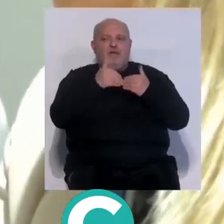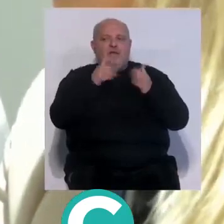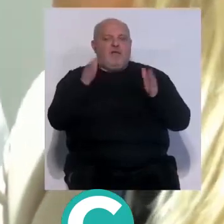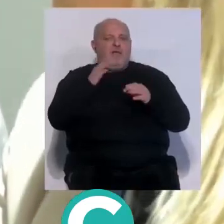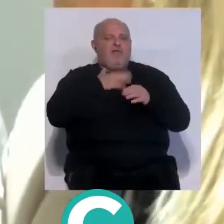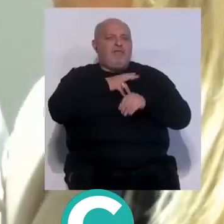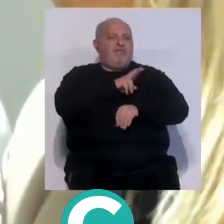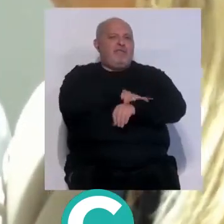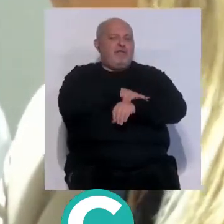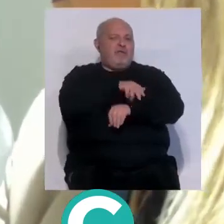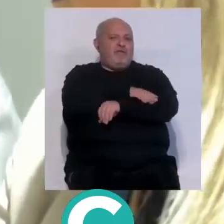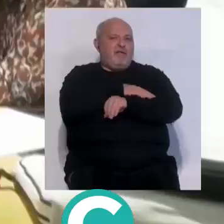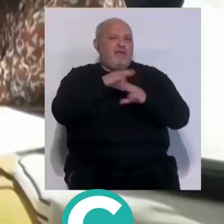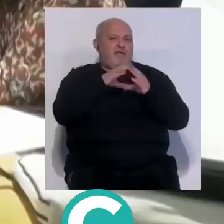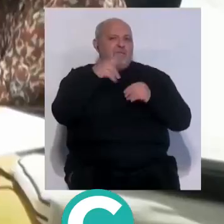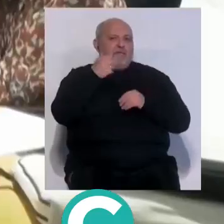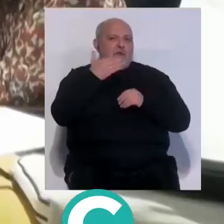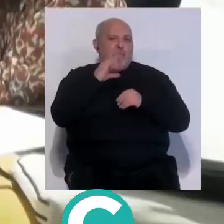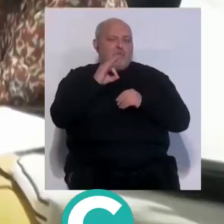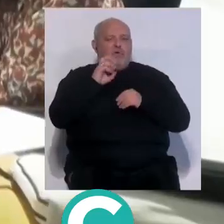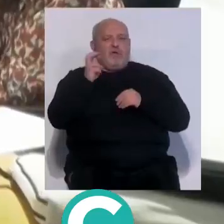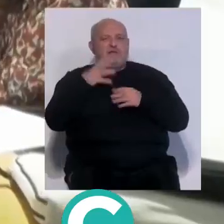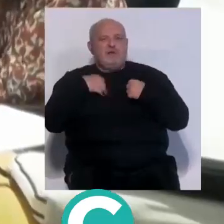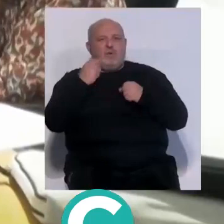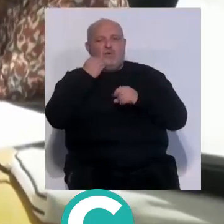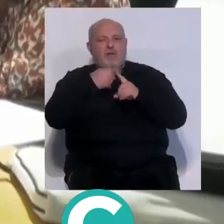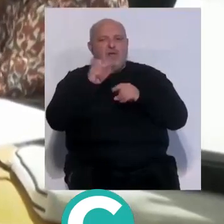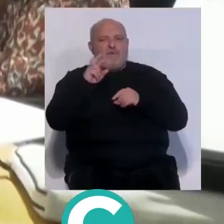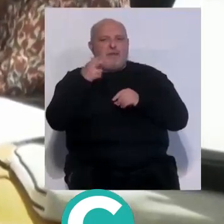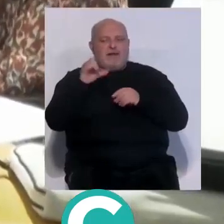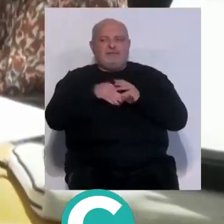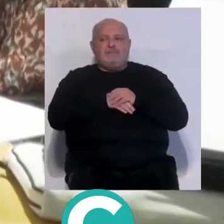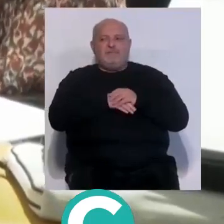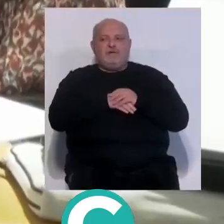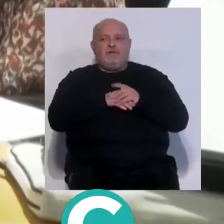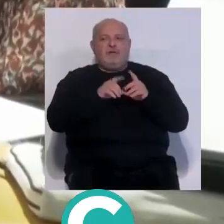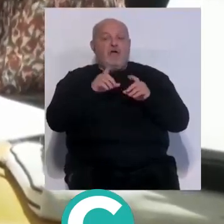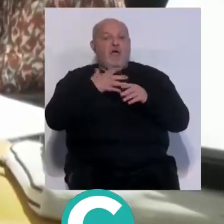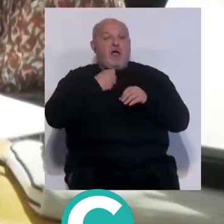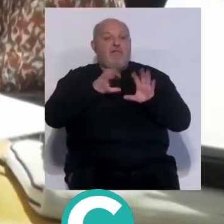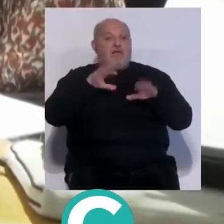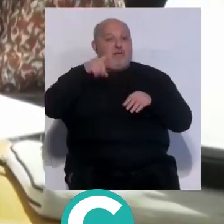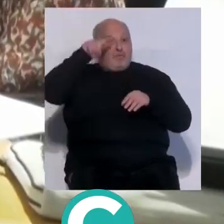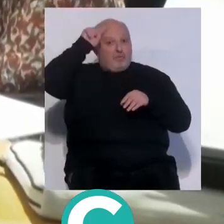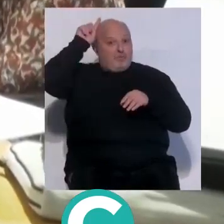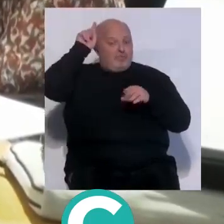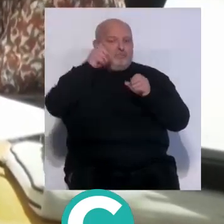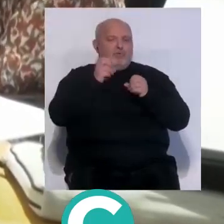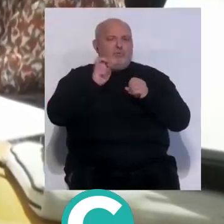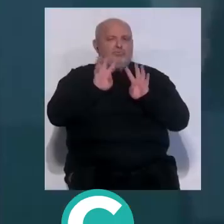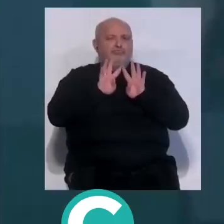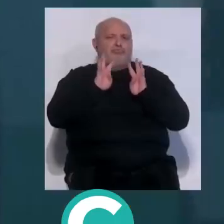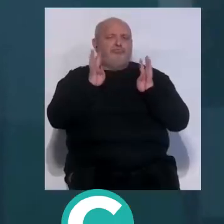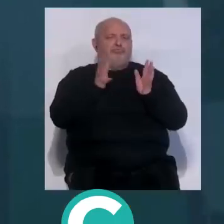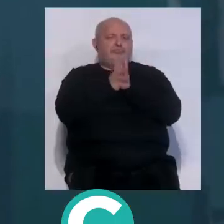las delegadas del Gobierno andaluz Mercedes Colombo y Salud y Consumo Eva Pajares, junto al alcalde de Cádiz, Bruno García, y otros